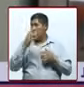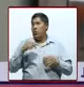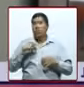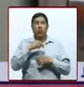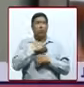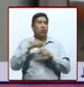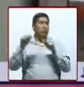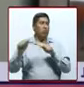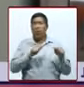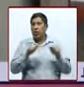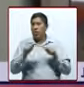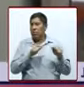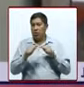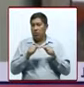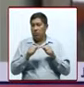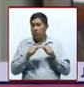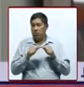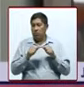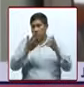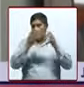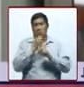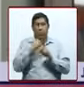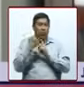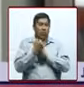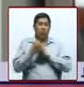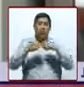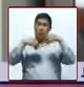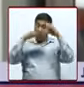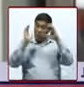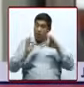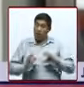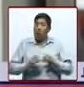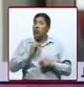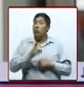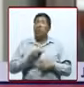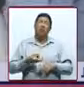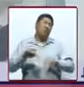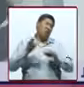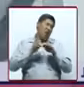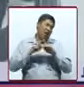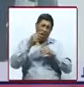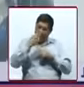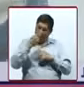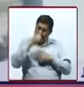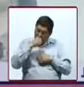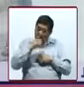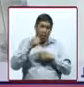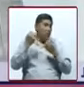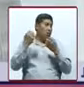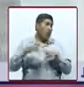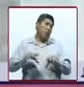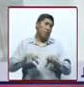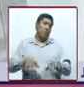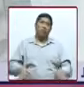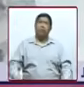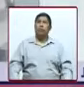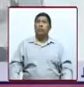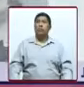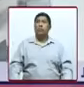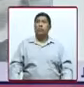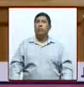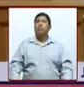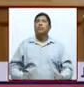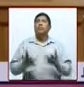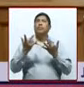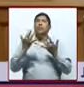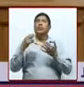retornemos a una actividad con esta situación climatológica, seguramente va a incrementar y eso es lo que nosotros queremos evitar. Es